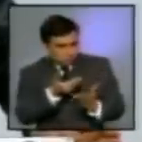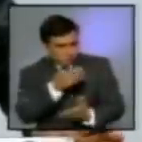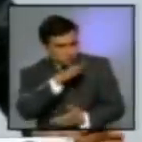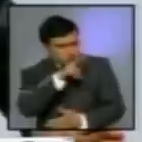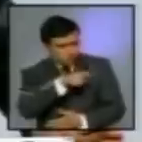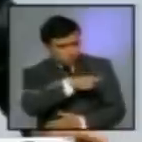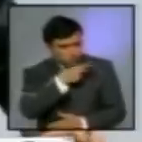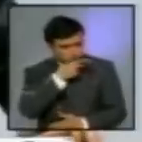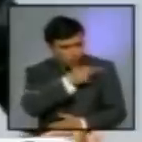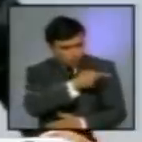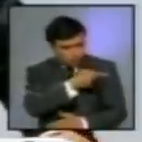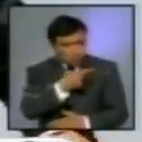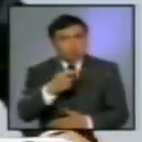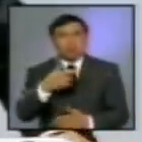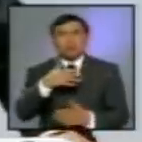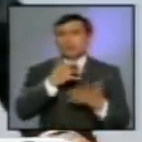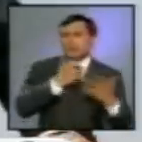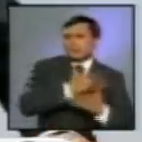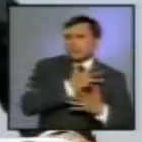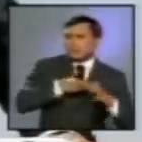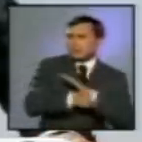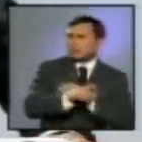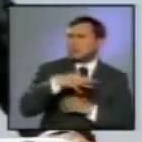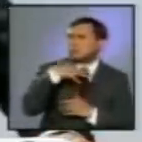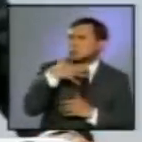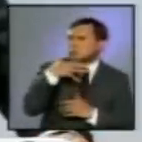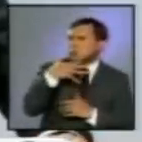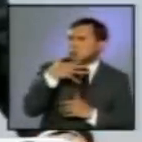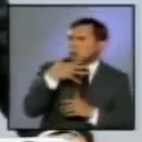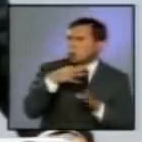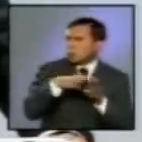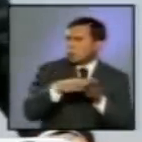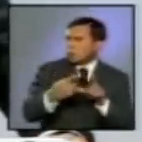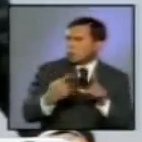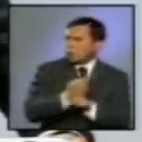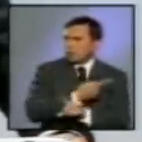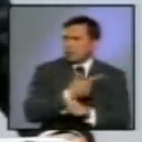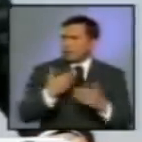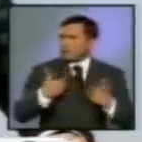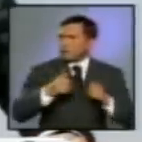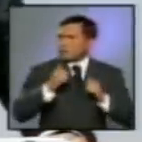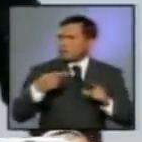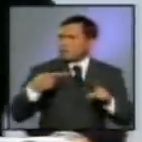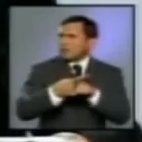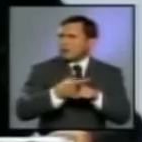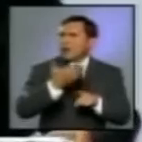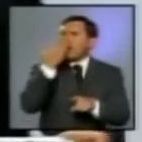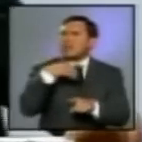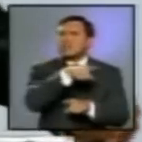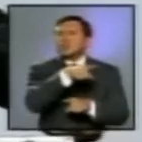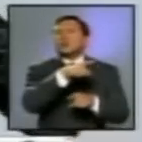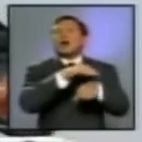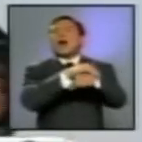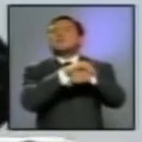de corrupción cuando el círculo cercano a usted estuvo involucrado en actos de corrupción?